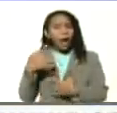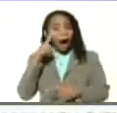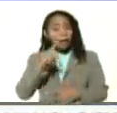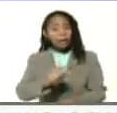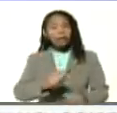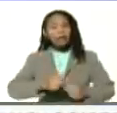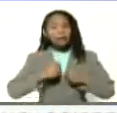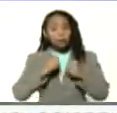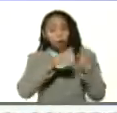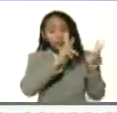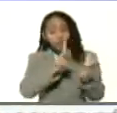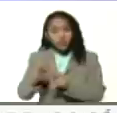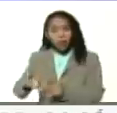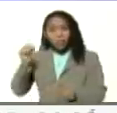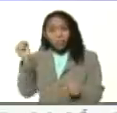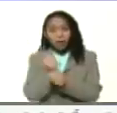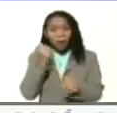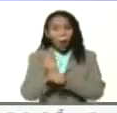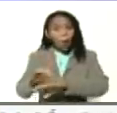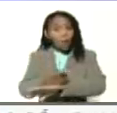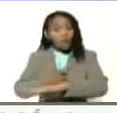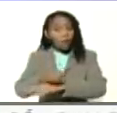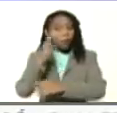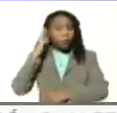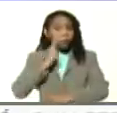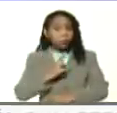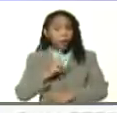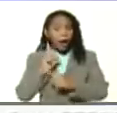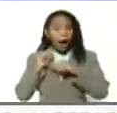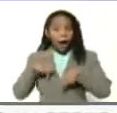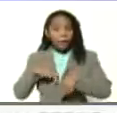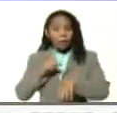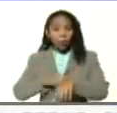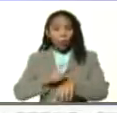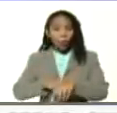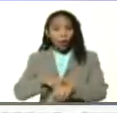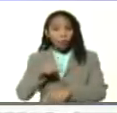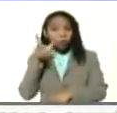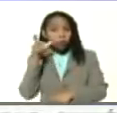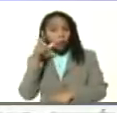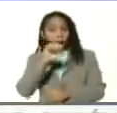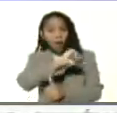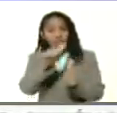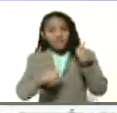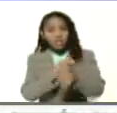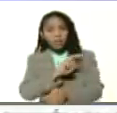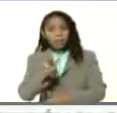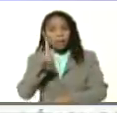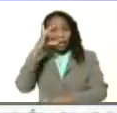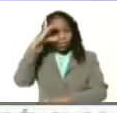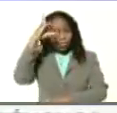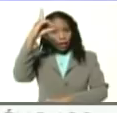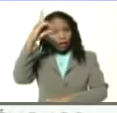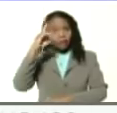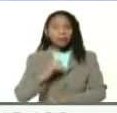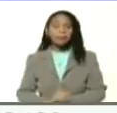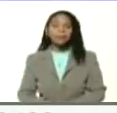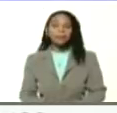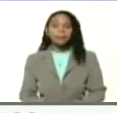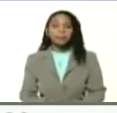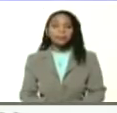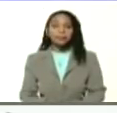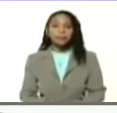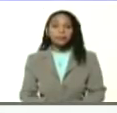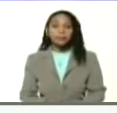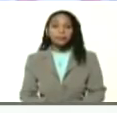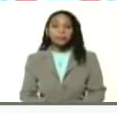intensa agenda de trabajo del gobierno bolivariano. Y a esta hora escuchamos a la vicepresidenta ejecutiva de la República, doctora Delcy